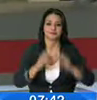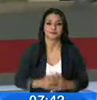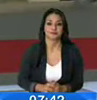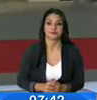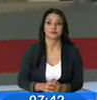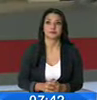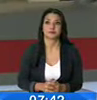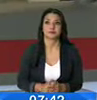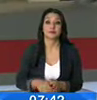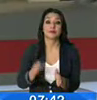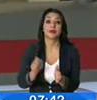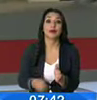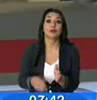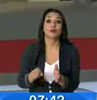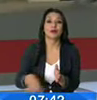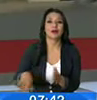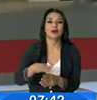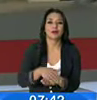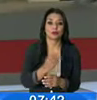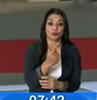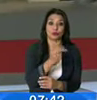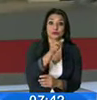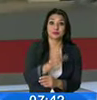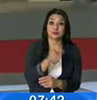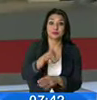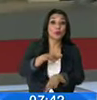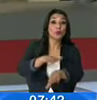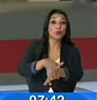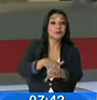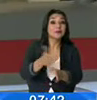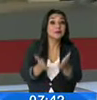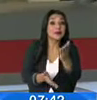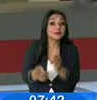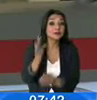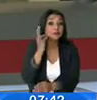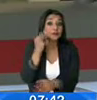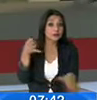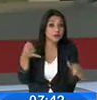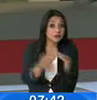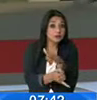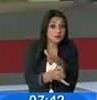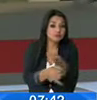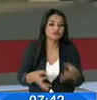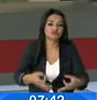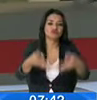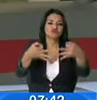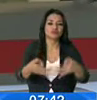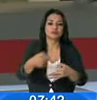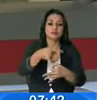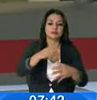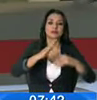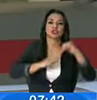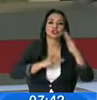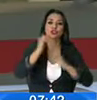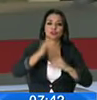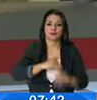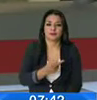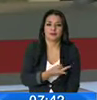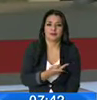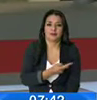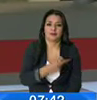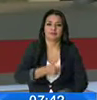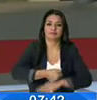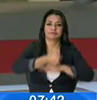Abogados de la defensa de dos de los implicados en la violación de Verónica Ocaña esperan que se ratifique la inocencia de los jóvenes ante la